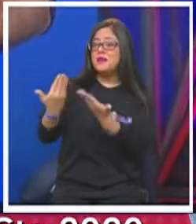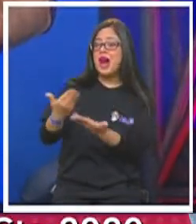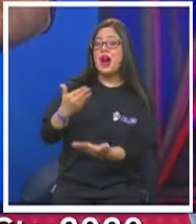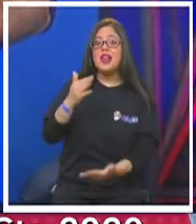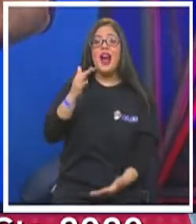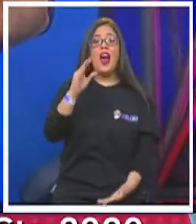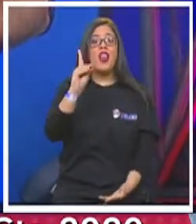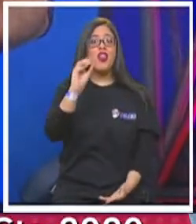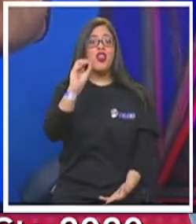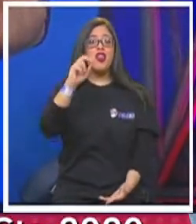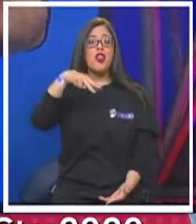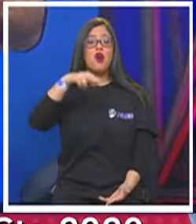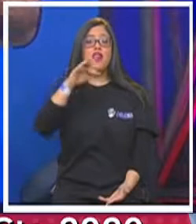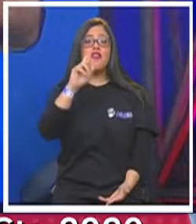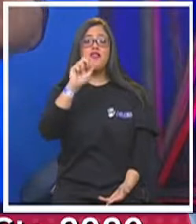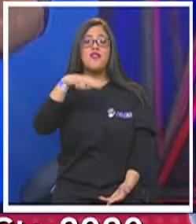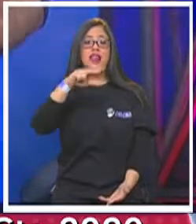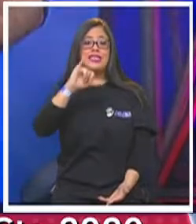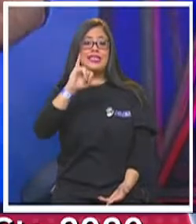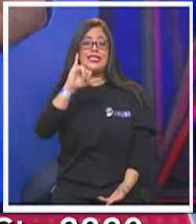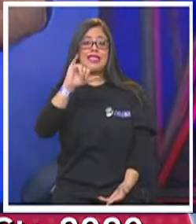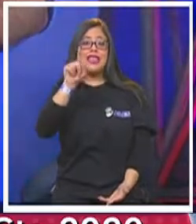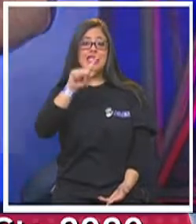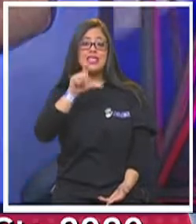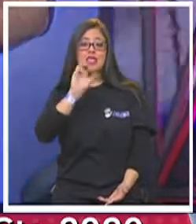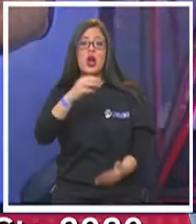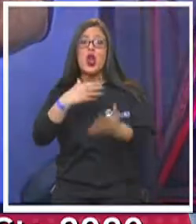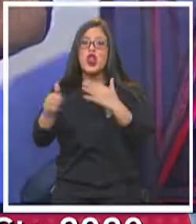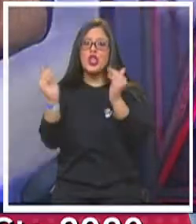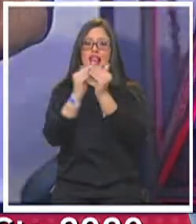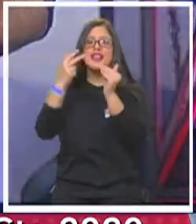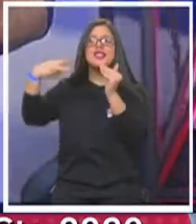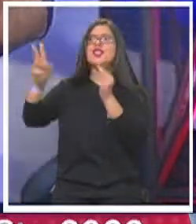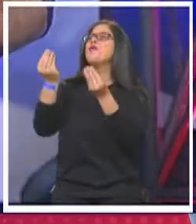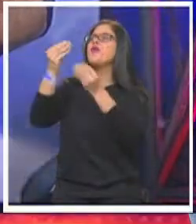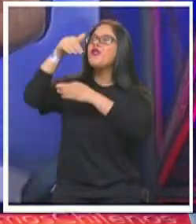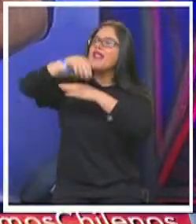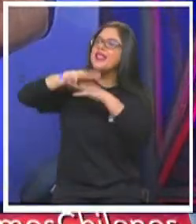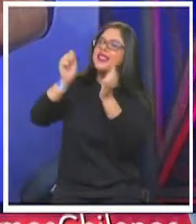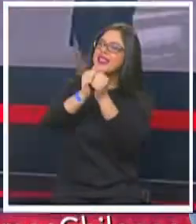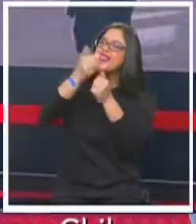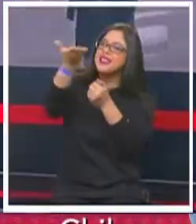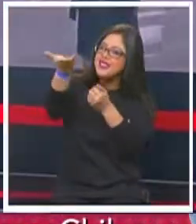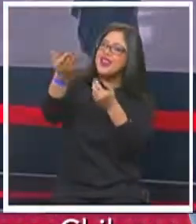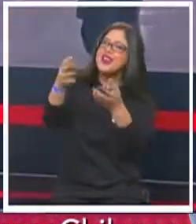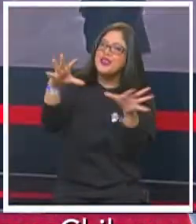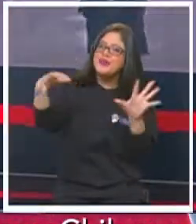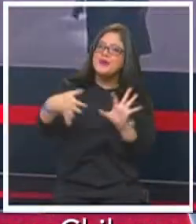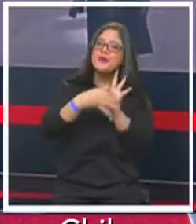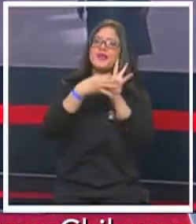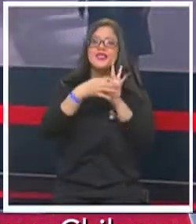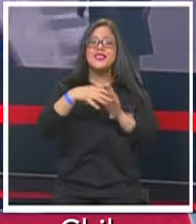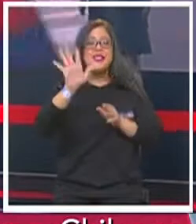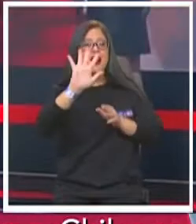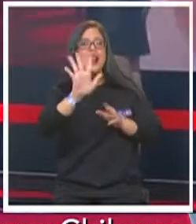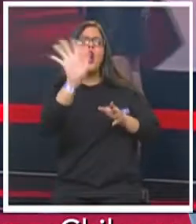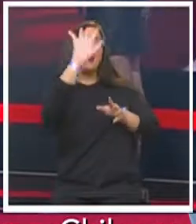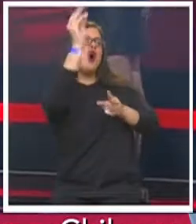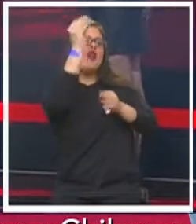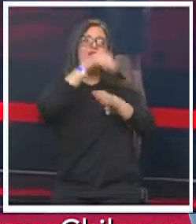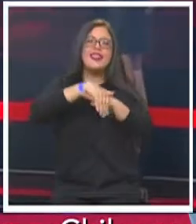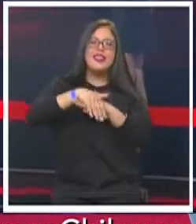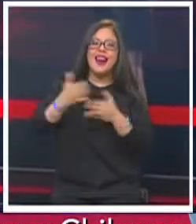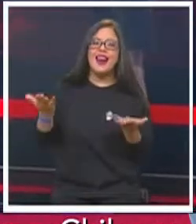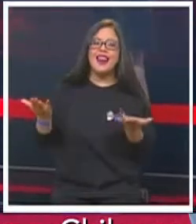hogar, el hombre que la lleva. Don Francisco, muy buenas tardes, estamos contigo. Hola, don Francisco, buenas tardes. Muy buenas